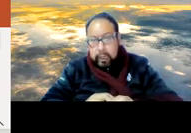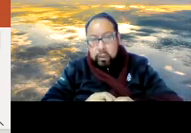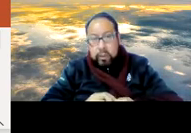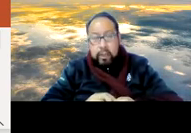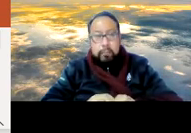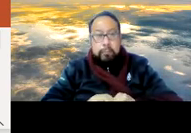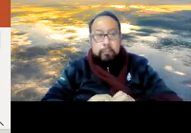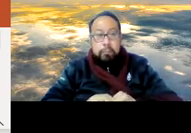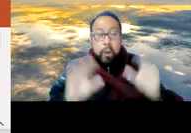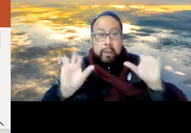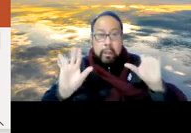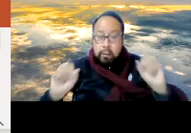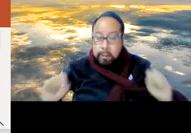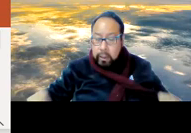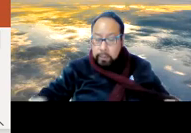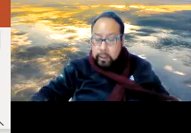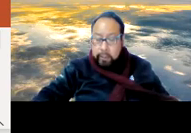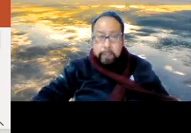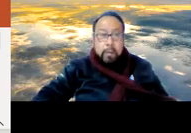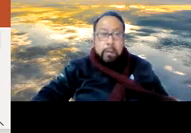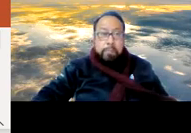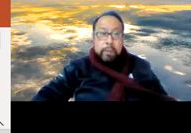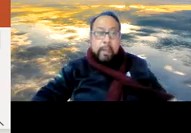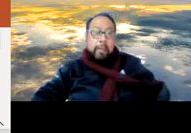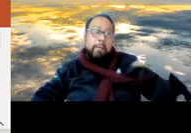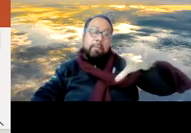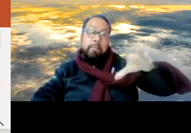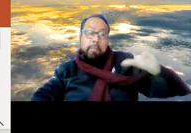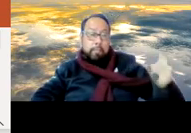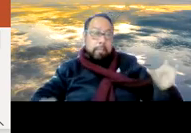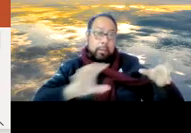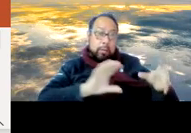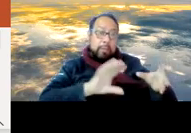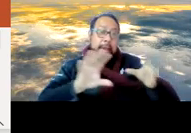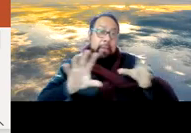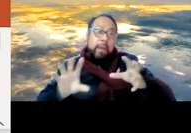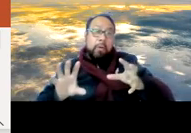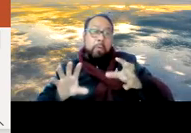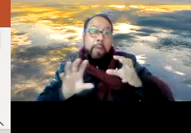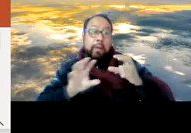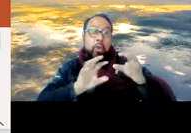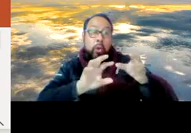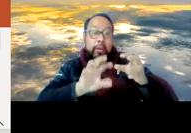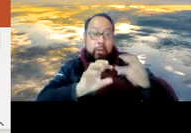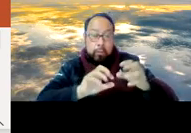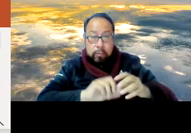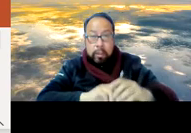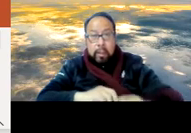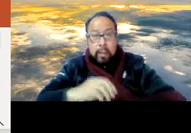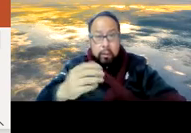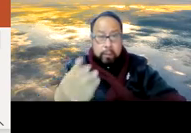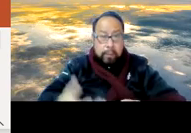sociales internacional. Puede ser que sea una materia optativa. Y ahí entonces van a ocupar todo